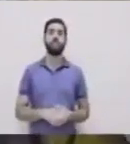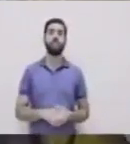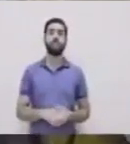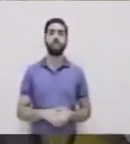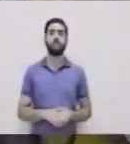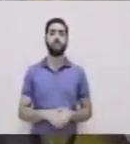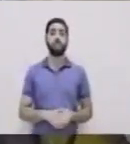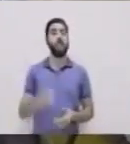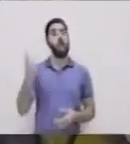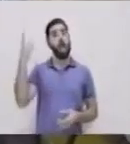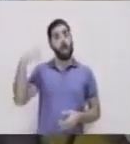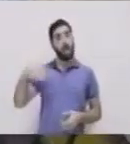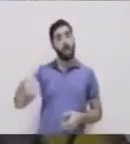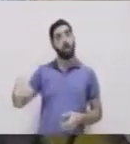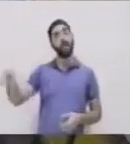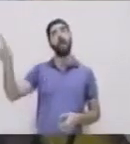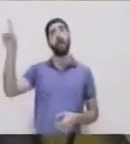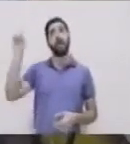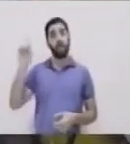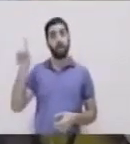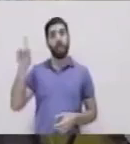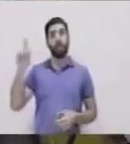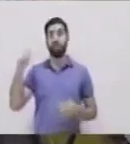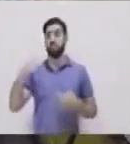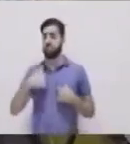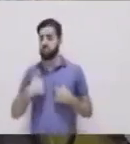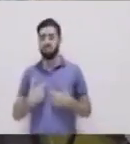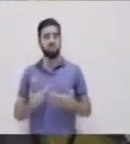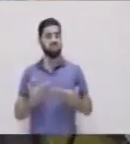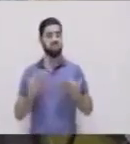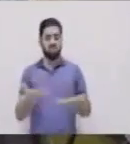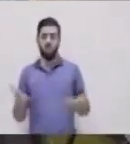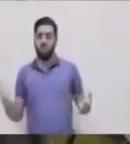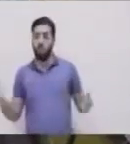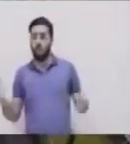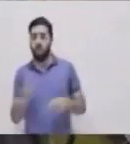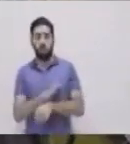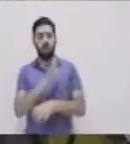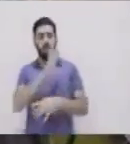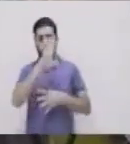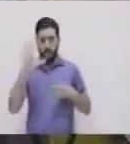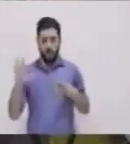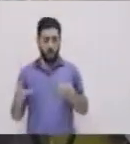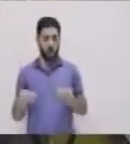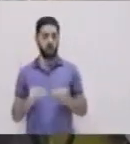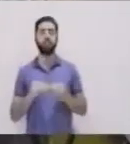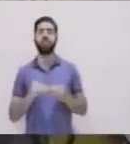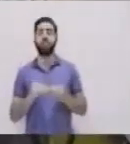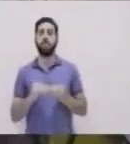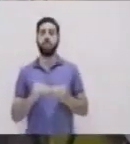Y ay de aquel que no agote, Señor, su